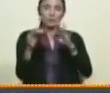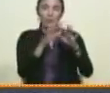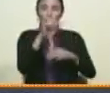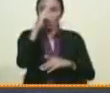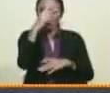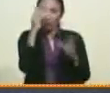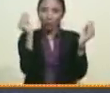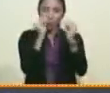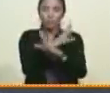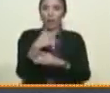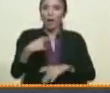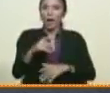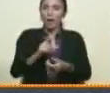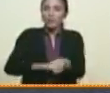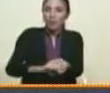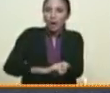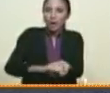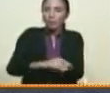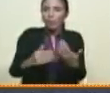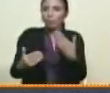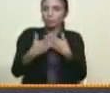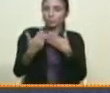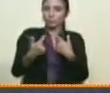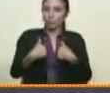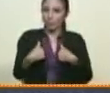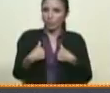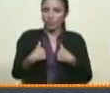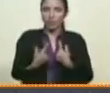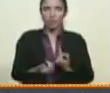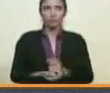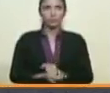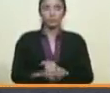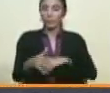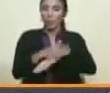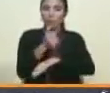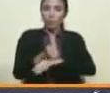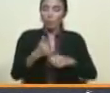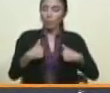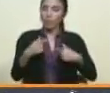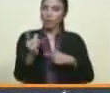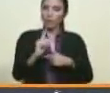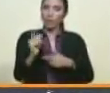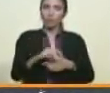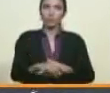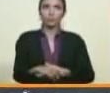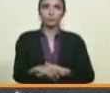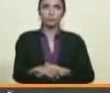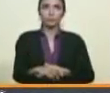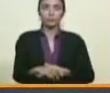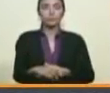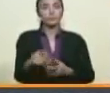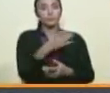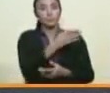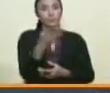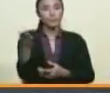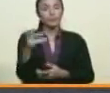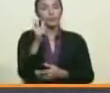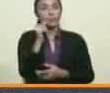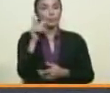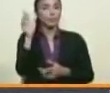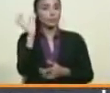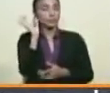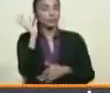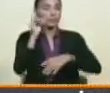se moleste y para tratar de arrodillarnos pero te lo digo a ti doctor doctor doctoras enfermeros de enfermera